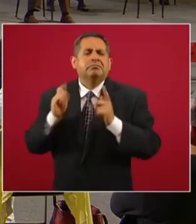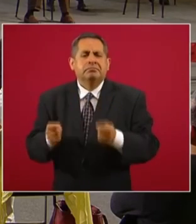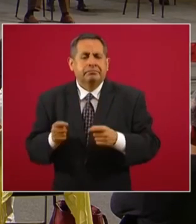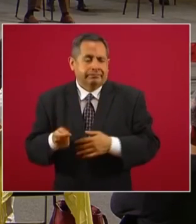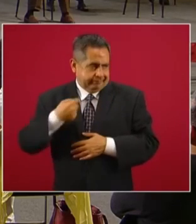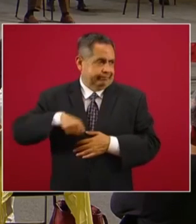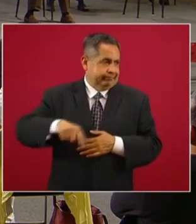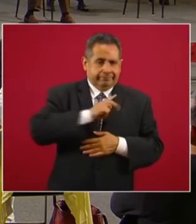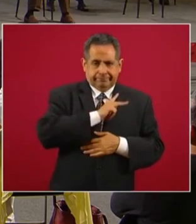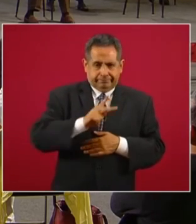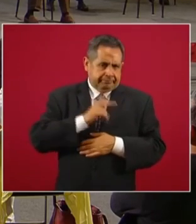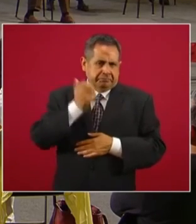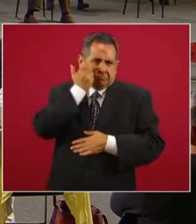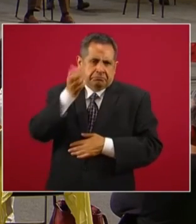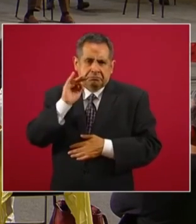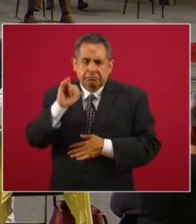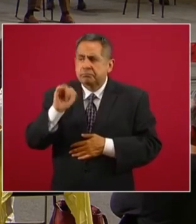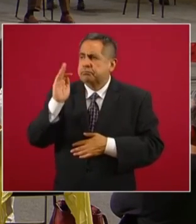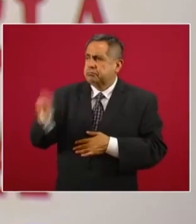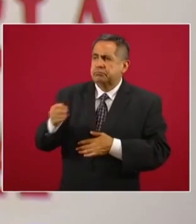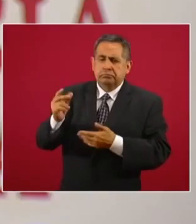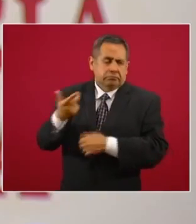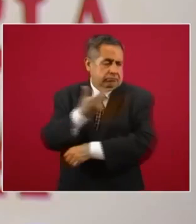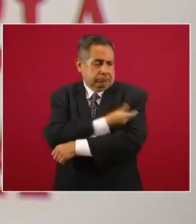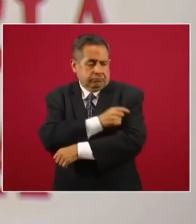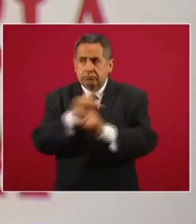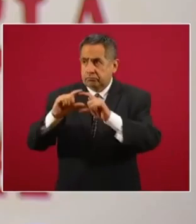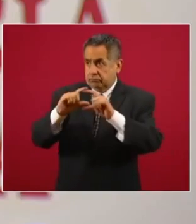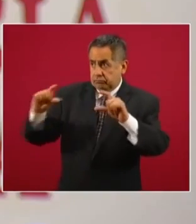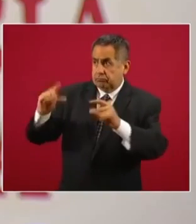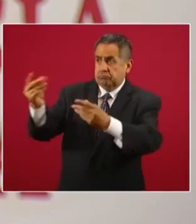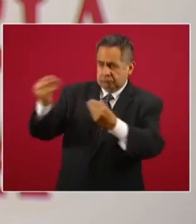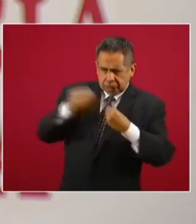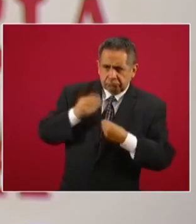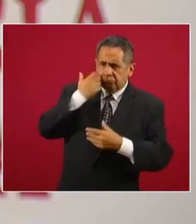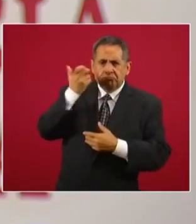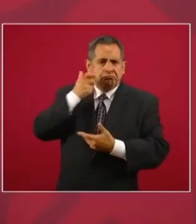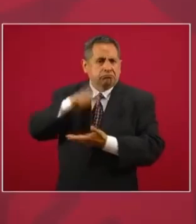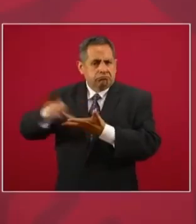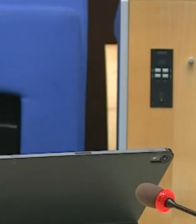del interés de nuestro país por adquirir dosis necesarias para vacunar a la población nacional.